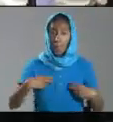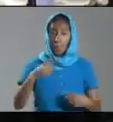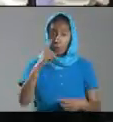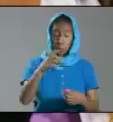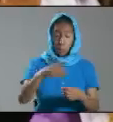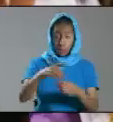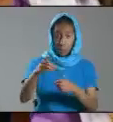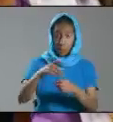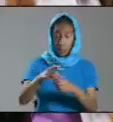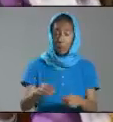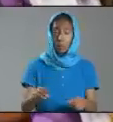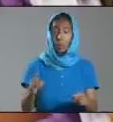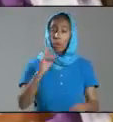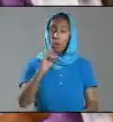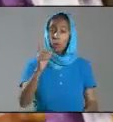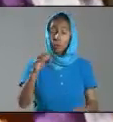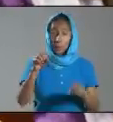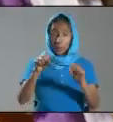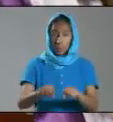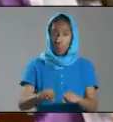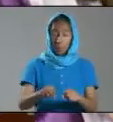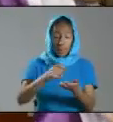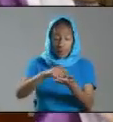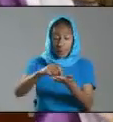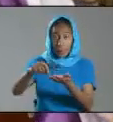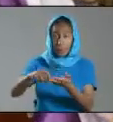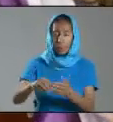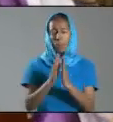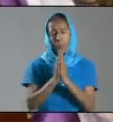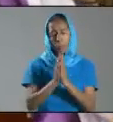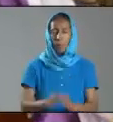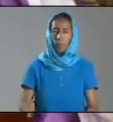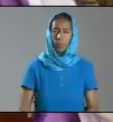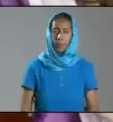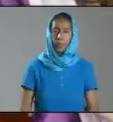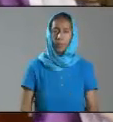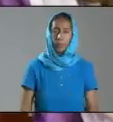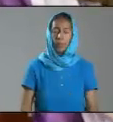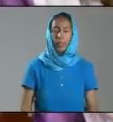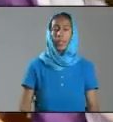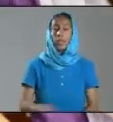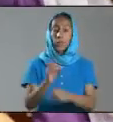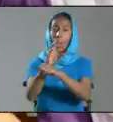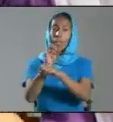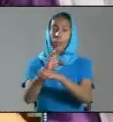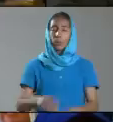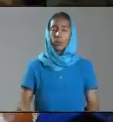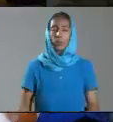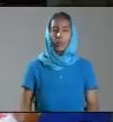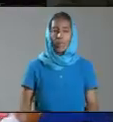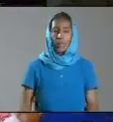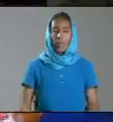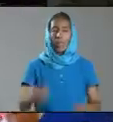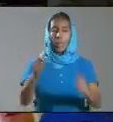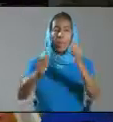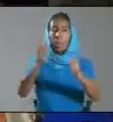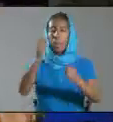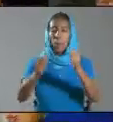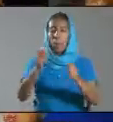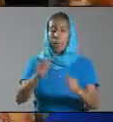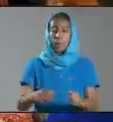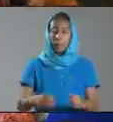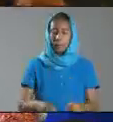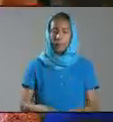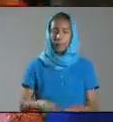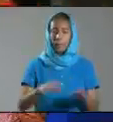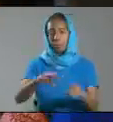puede inscribir, hermano, por favor. Así también que se puedan mover los vehículos de una manera así rapidita, por